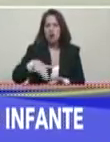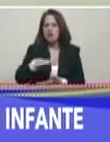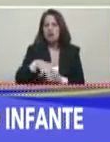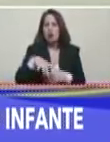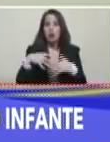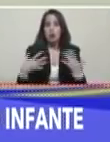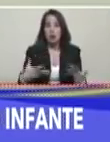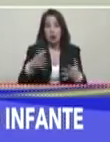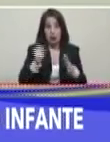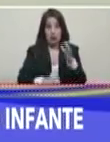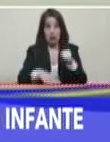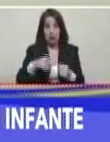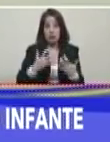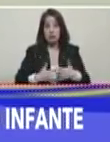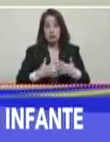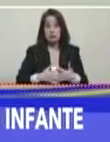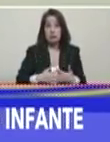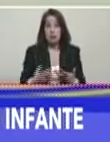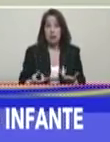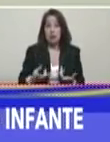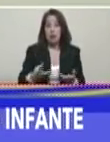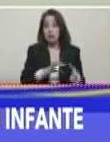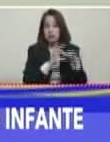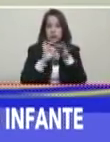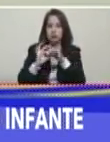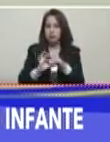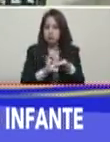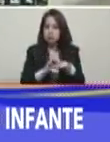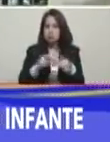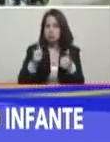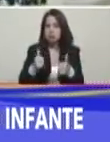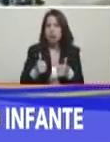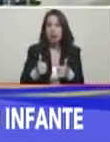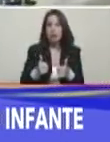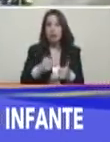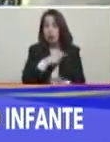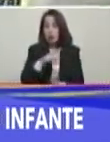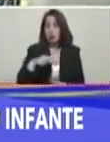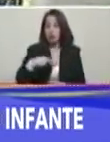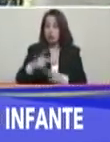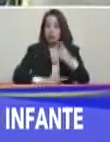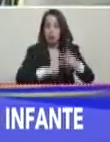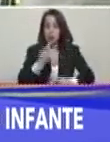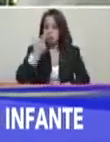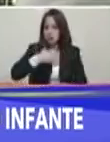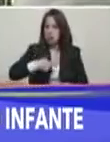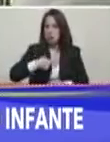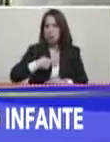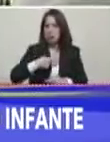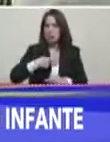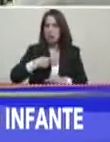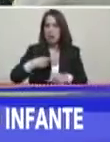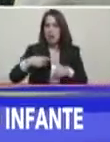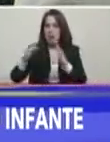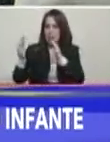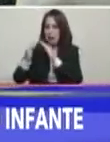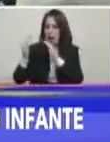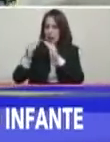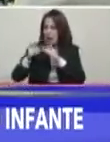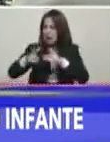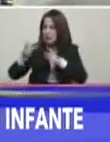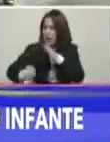Leonardo Infante, en esa alianza estratégica, nosotros, el productor, desde el corral del ordeño, como decimos